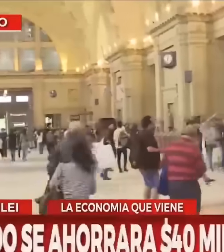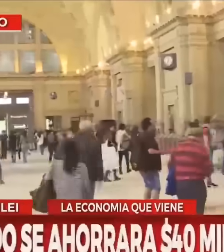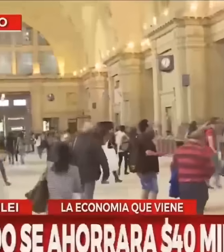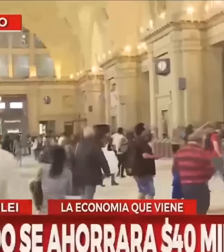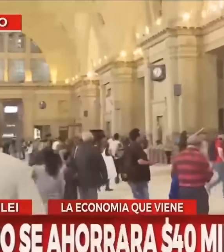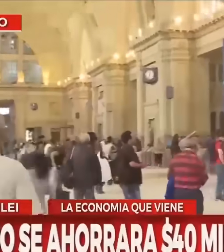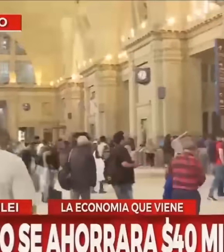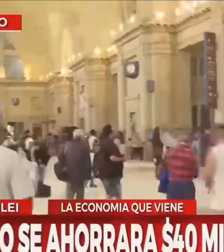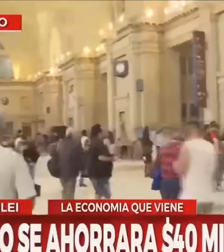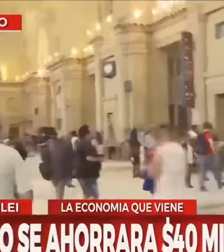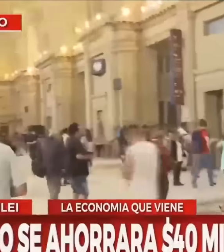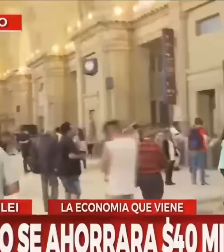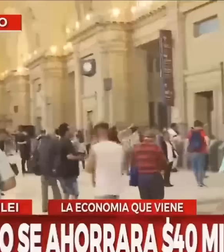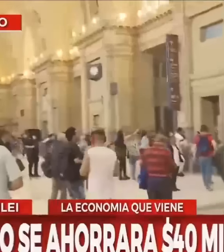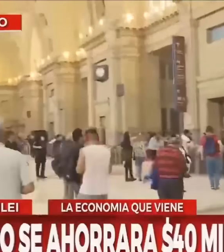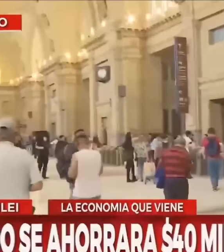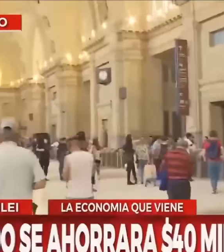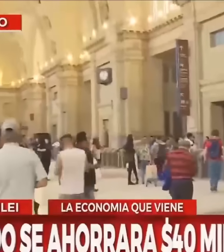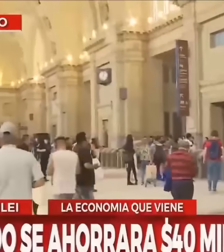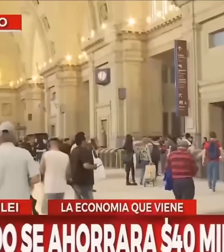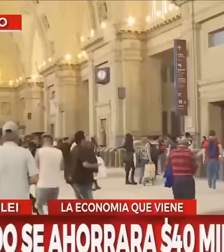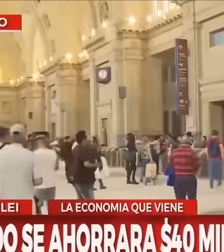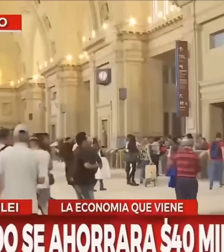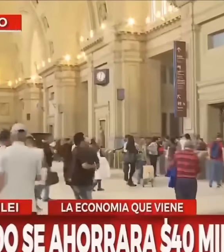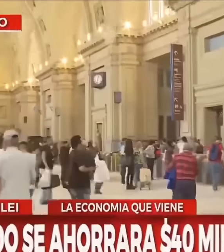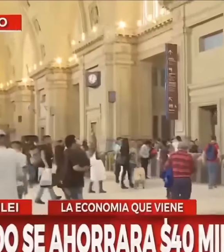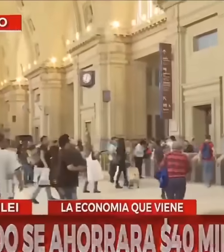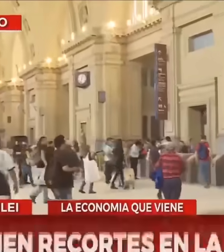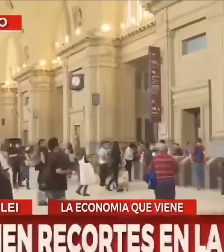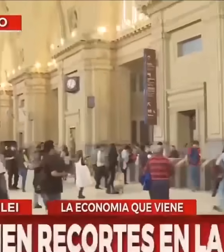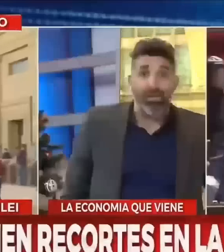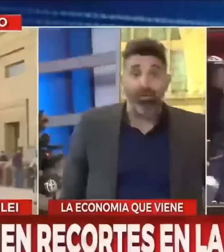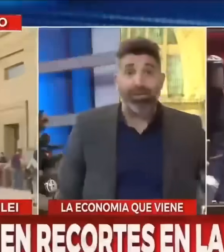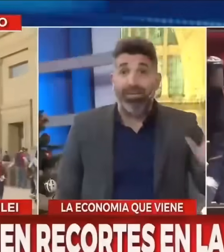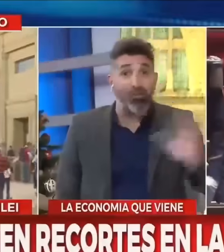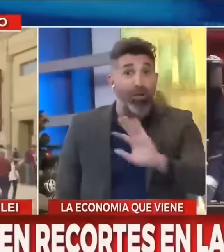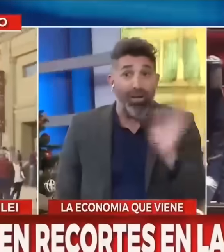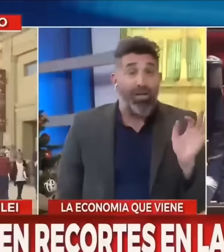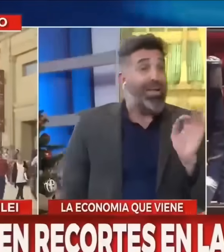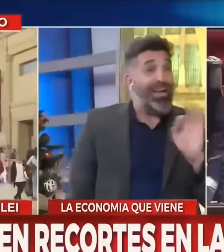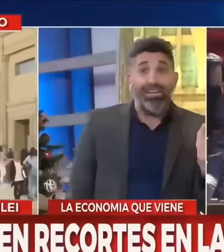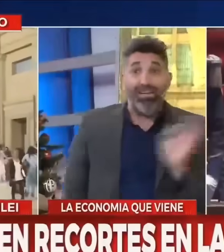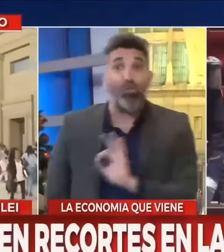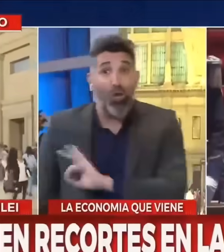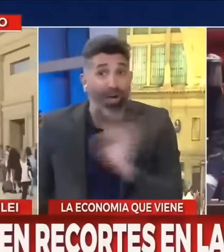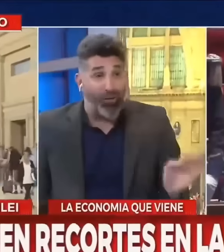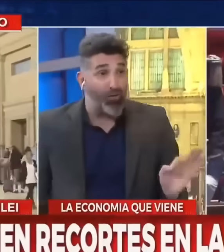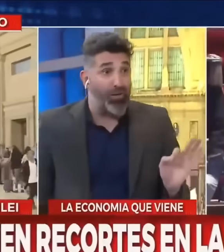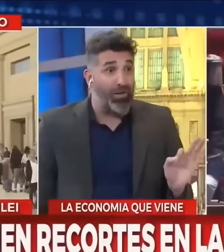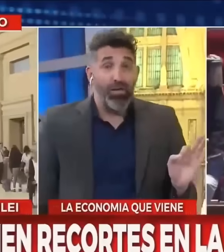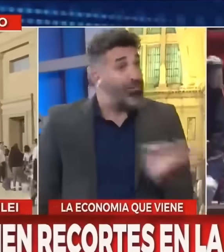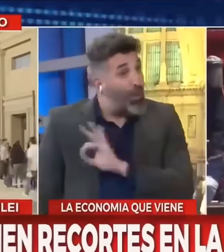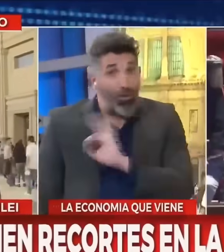que pagar yo no me como lo de la casta eh lo de la casta es un hermoso eslogan de campaña la casta tiene mio la casta está toda en la la casta está toda